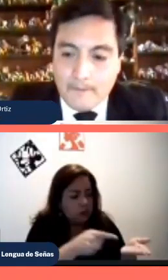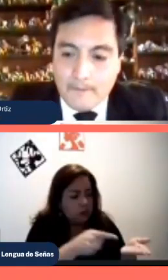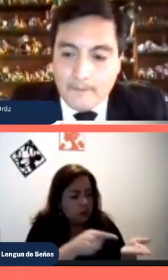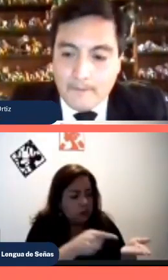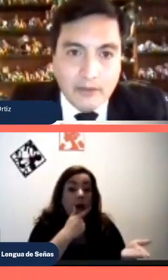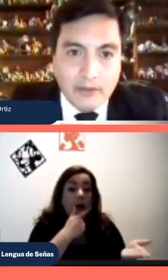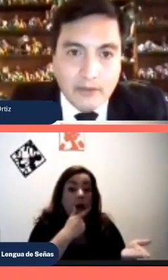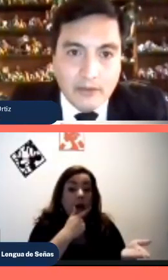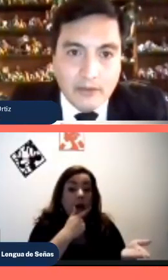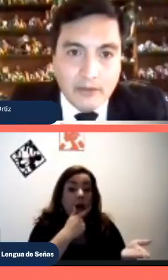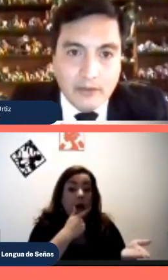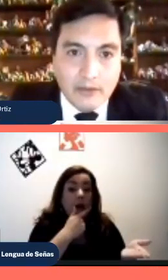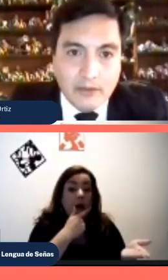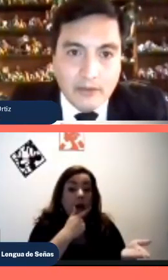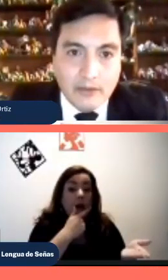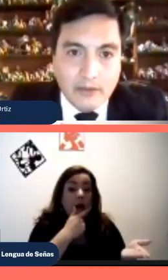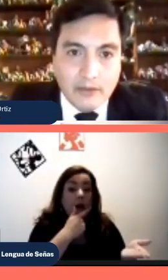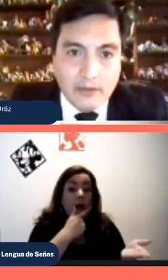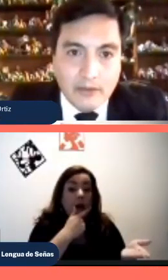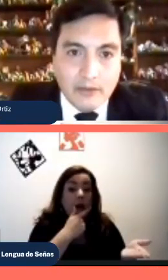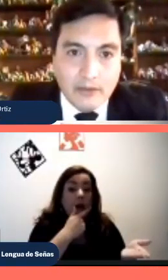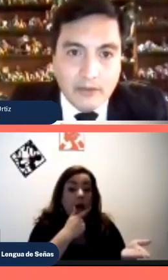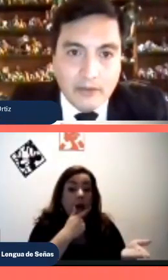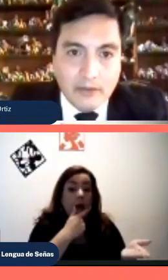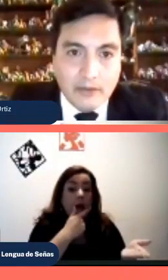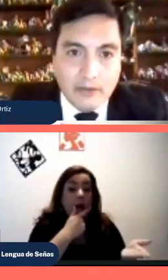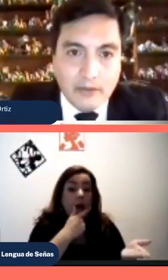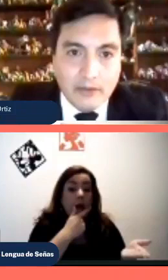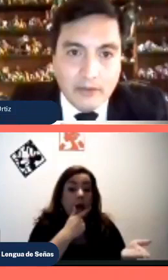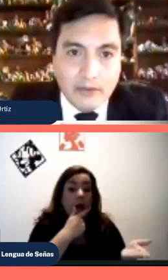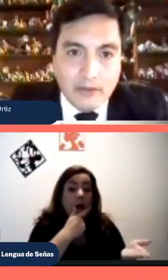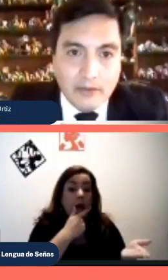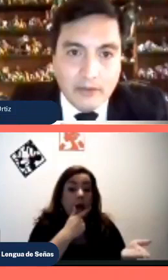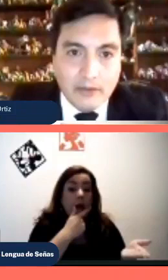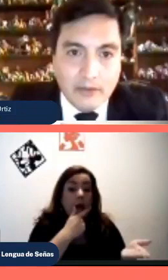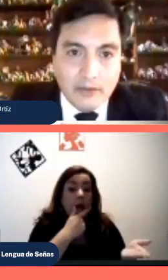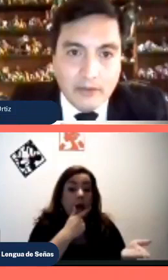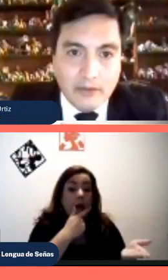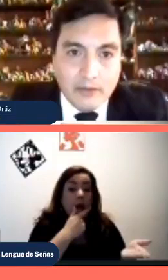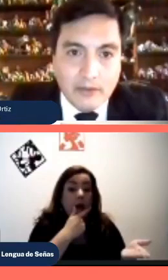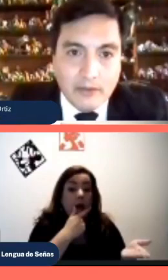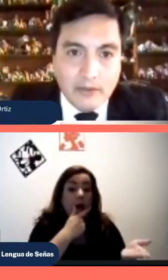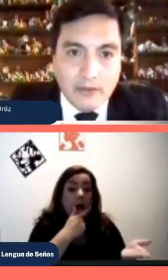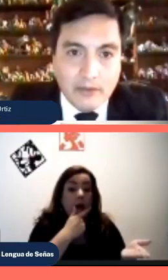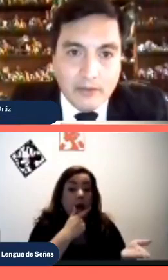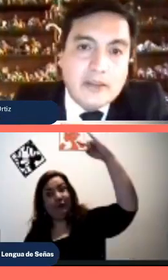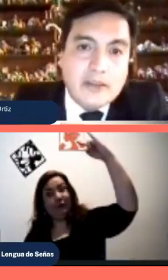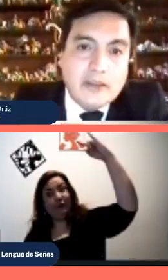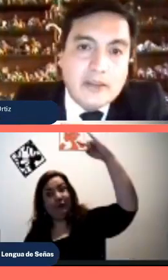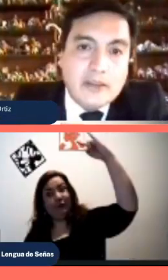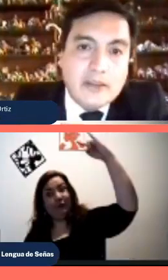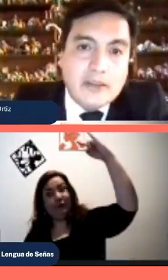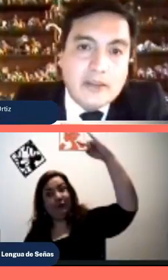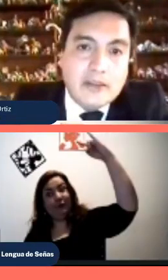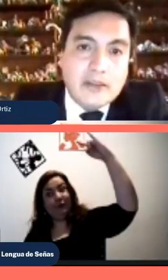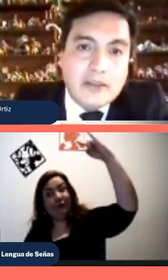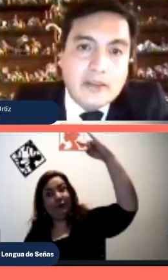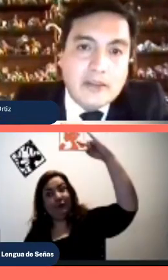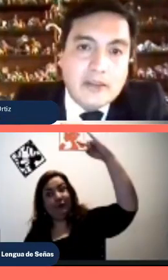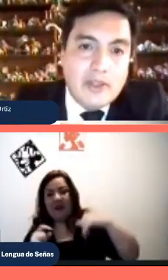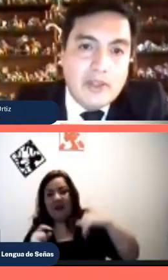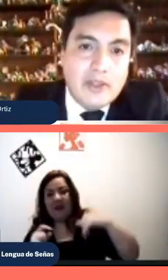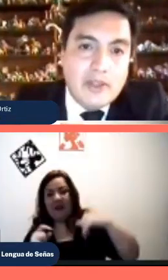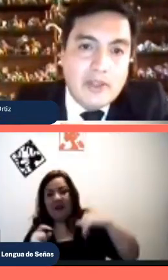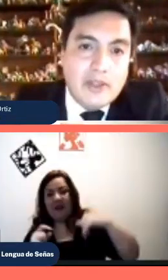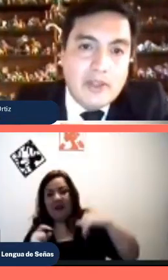Y básicamente al lado de una persona sería algo como así. Mediría unos 5 metros de alto y entre